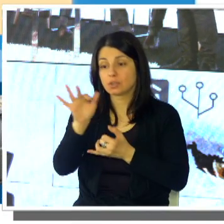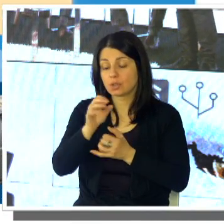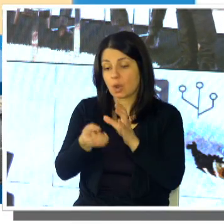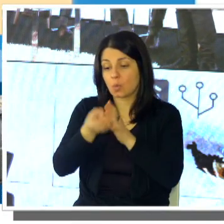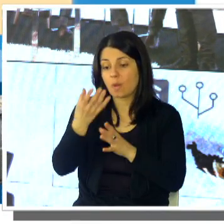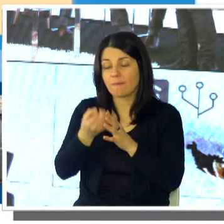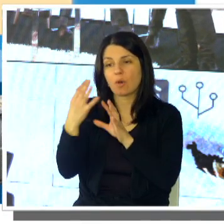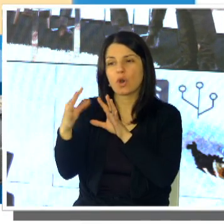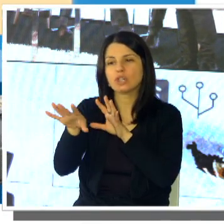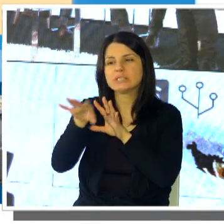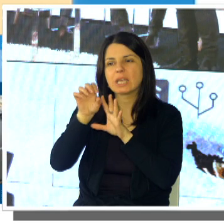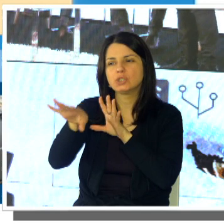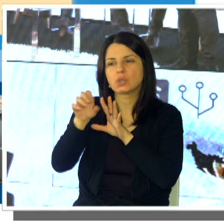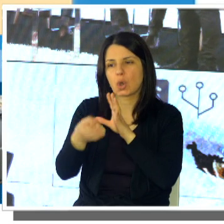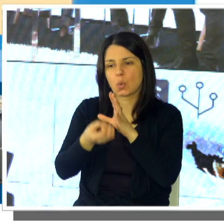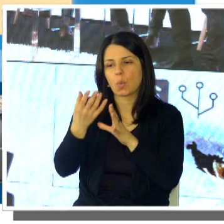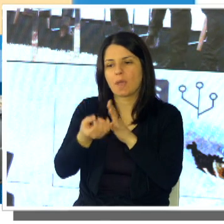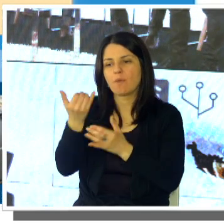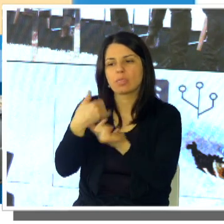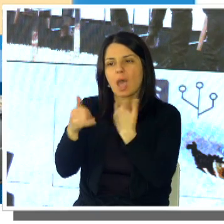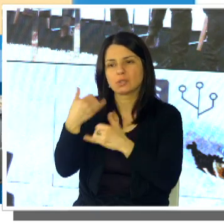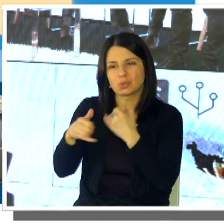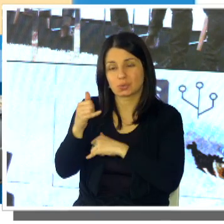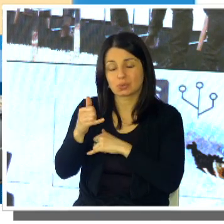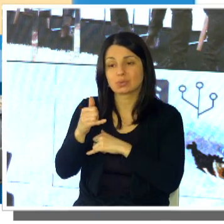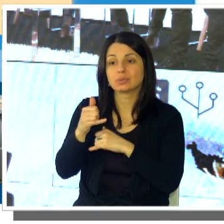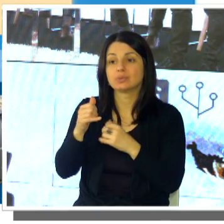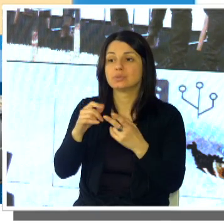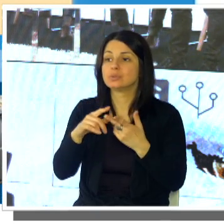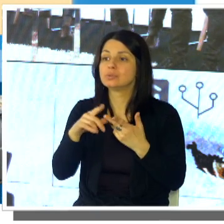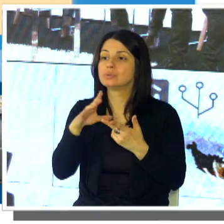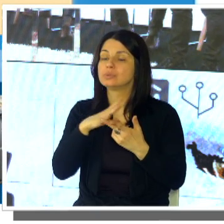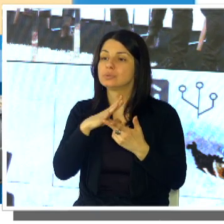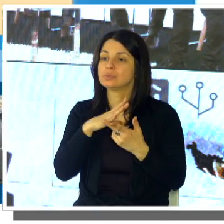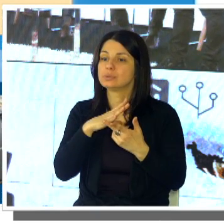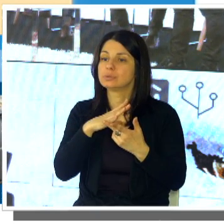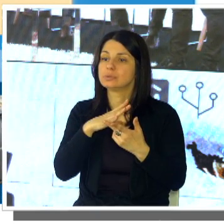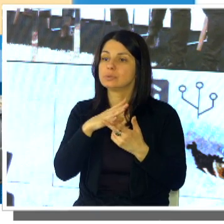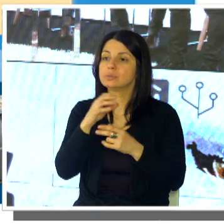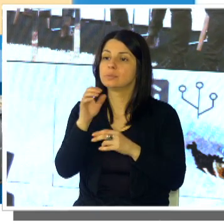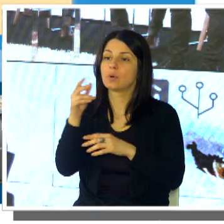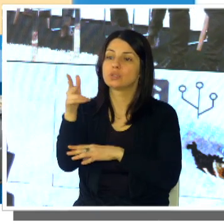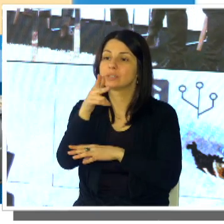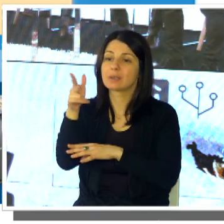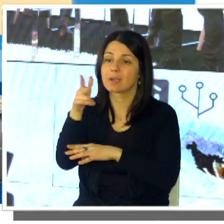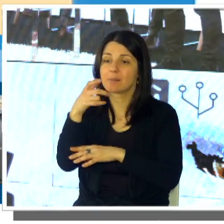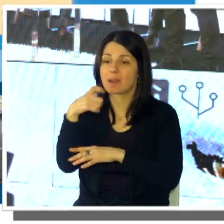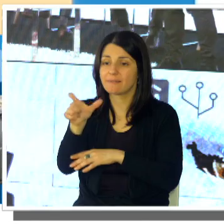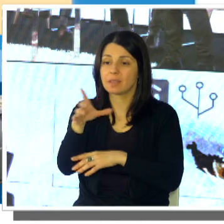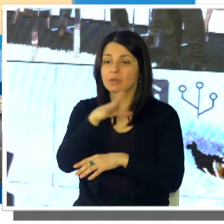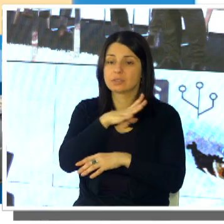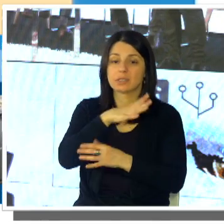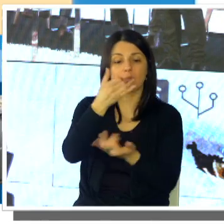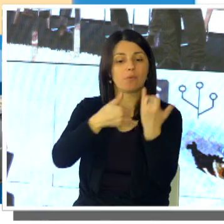sensores, nuevas fuentes de datos. Nosotros tendremos en un futuro luminarias, tenemos cámaras de video, tenemos la información